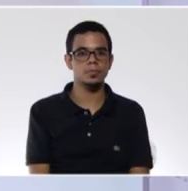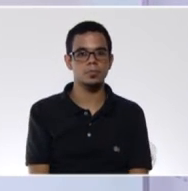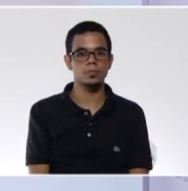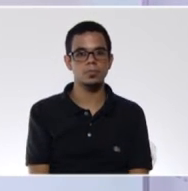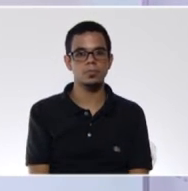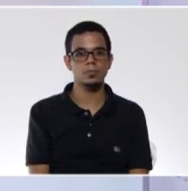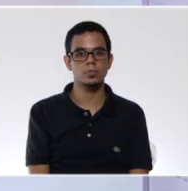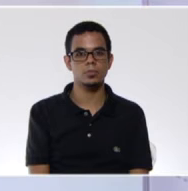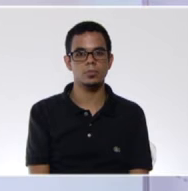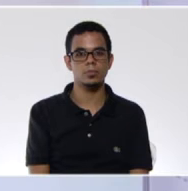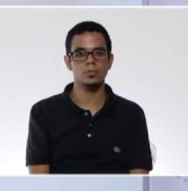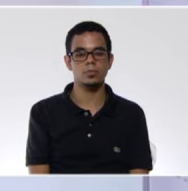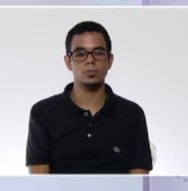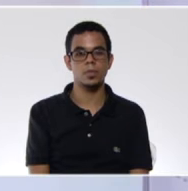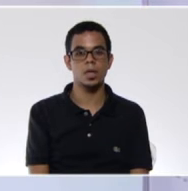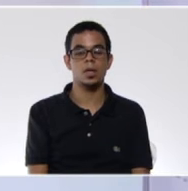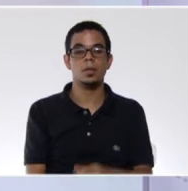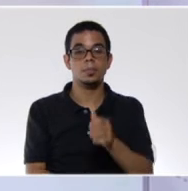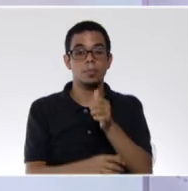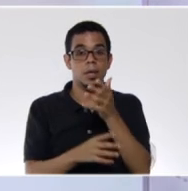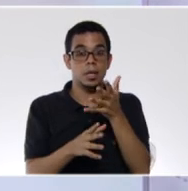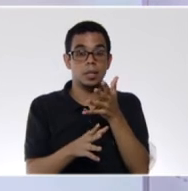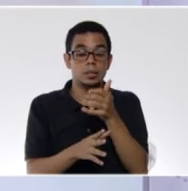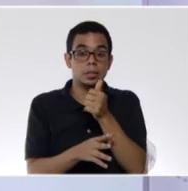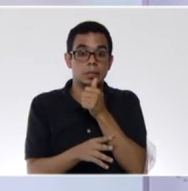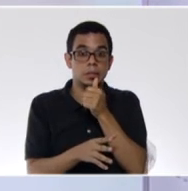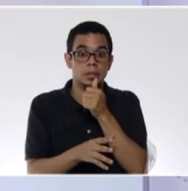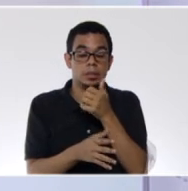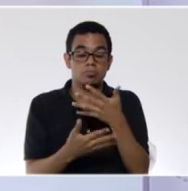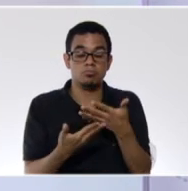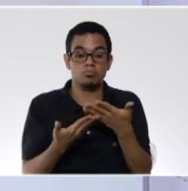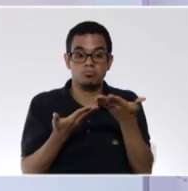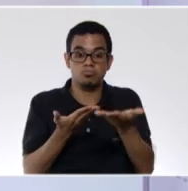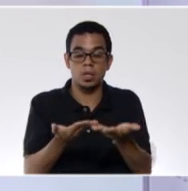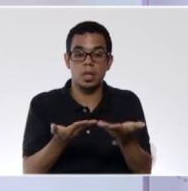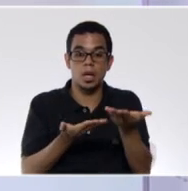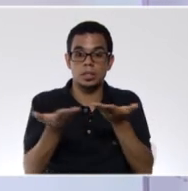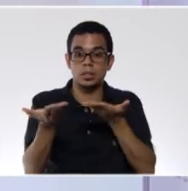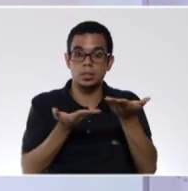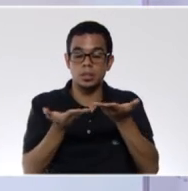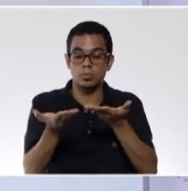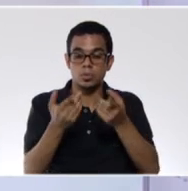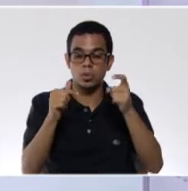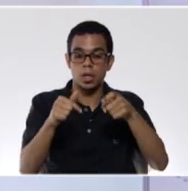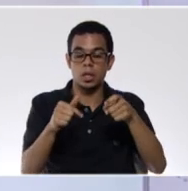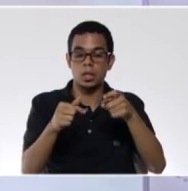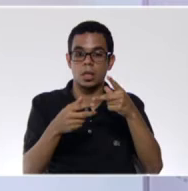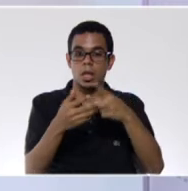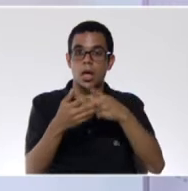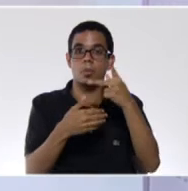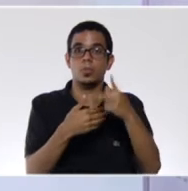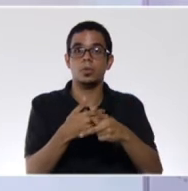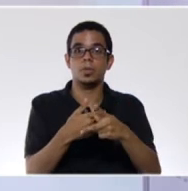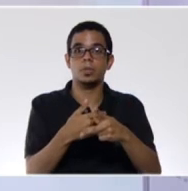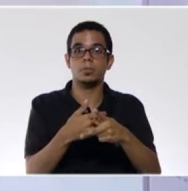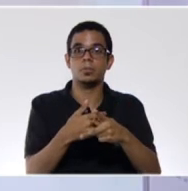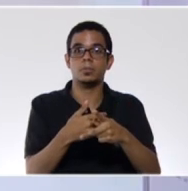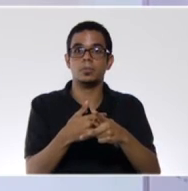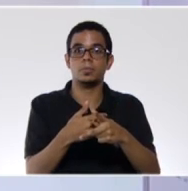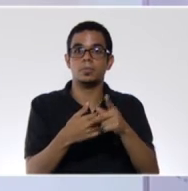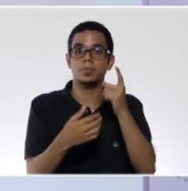indicar para quién se le presta el servicio en este programa. Observen mi mano izquierda.